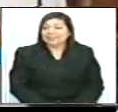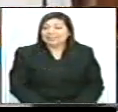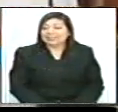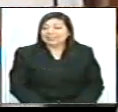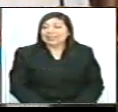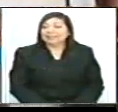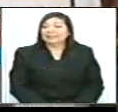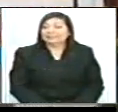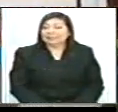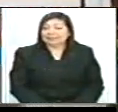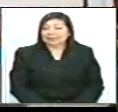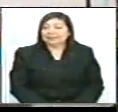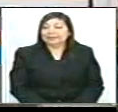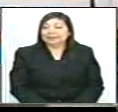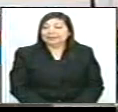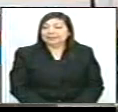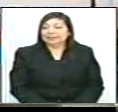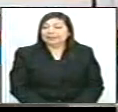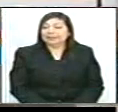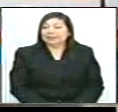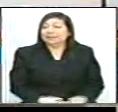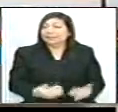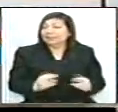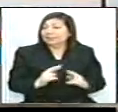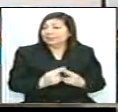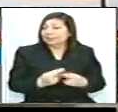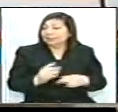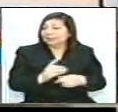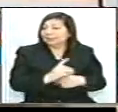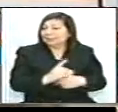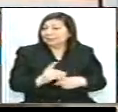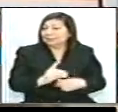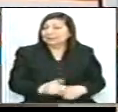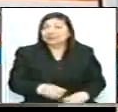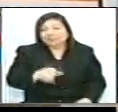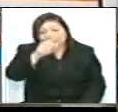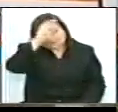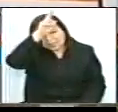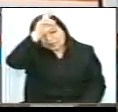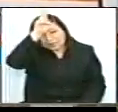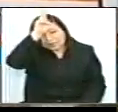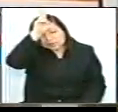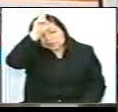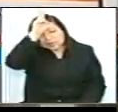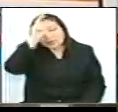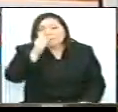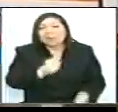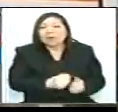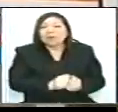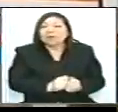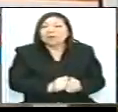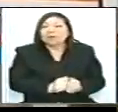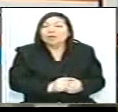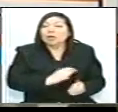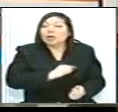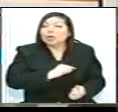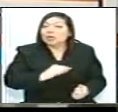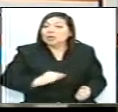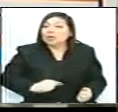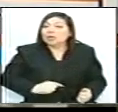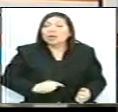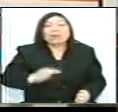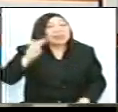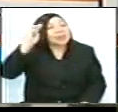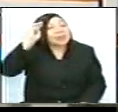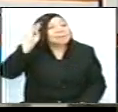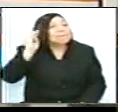Entonces, iniciamos esta segunda sesión descentralizada sede Cusco, esta vez con la exposición del gobierno regional de Madre